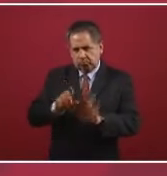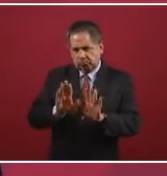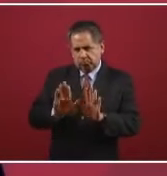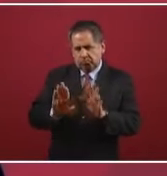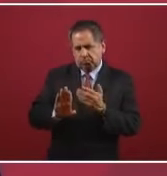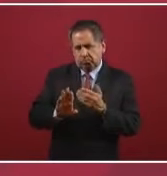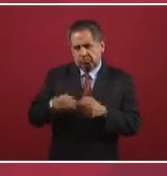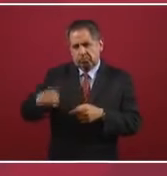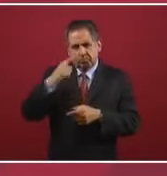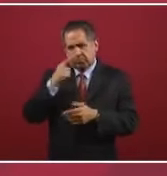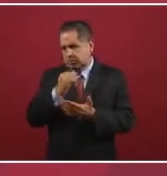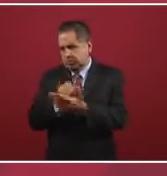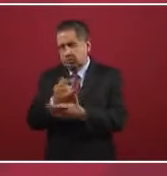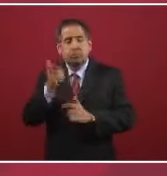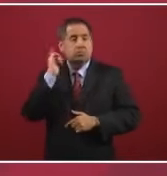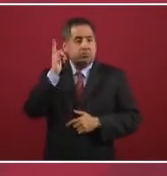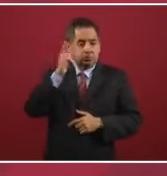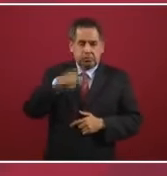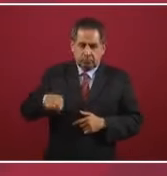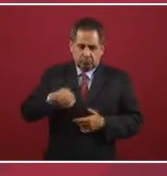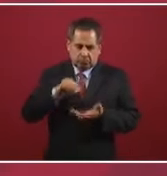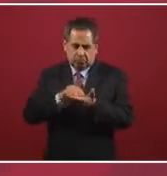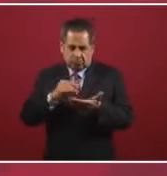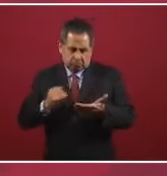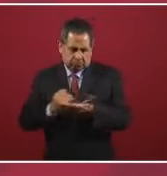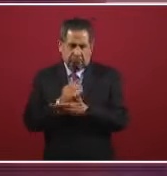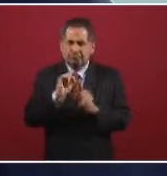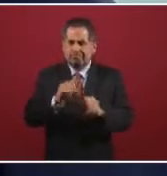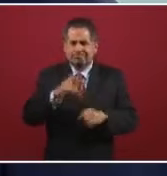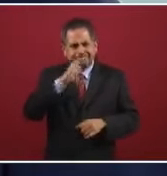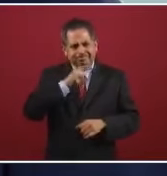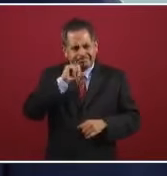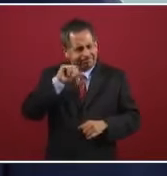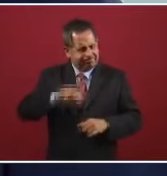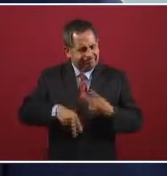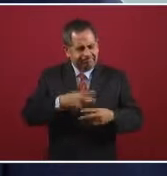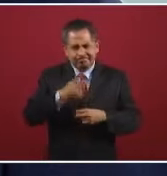independencia, resuelvan este asunto de inmediato.